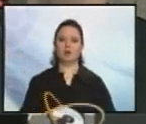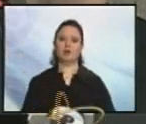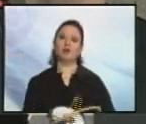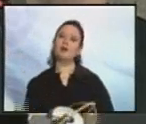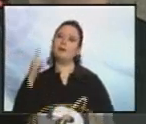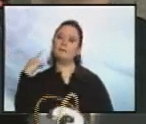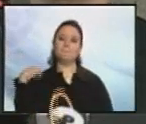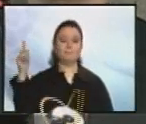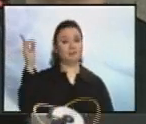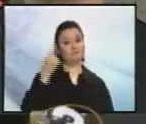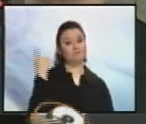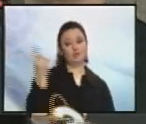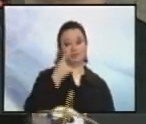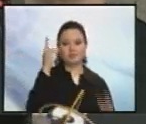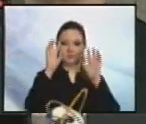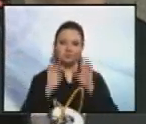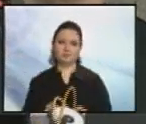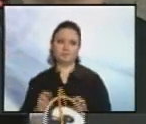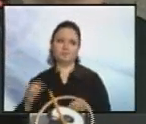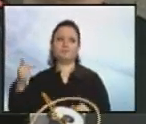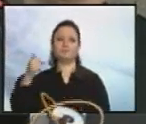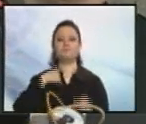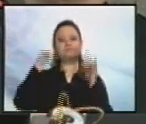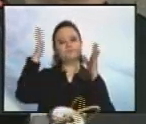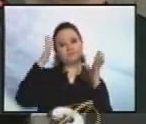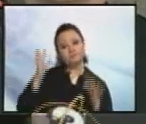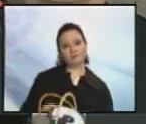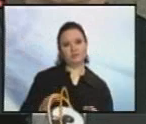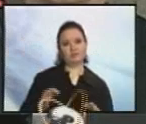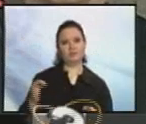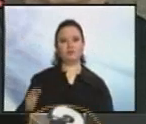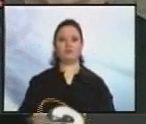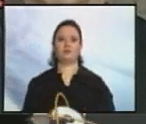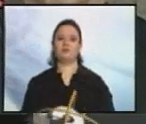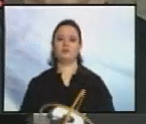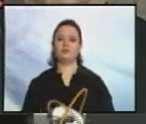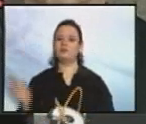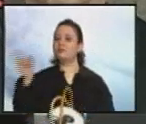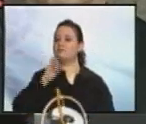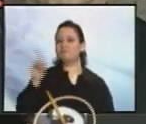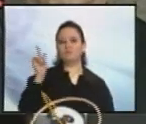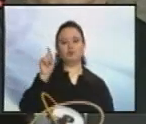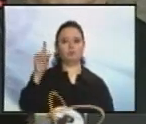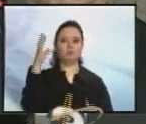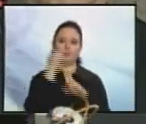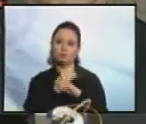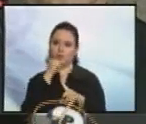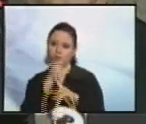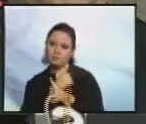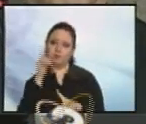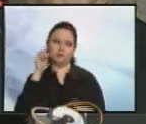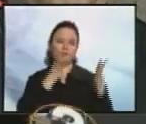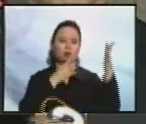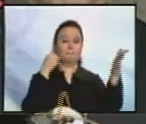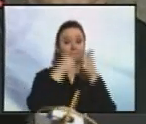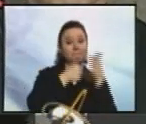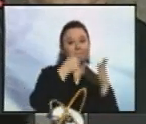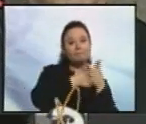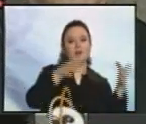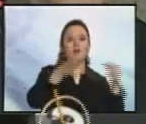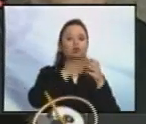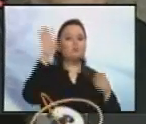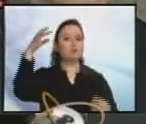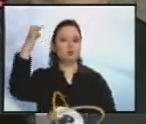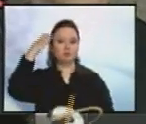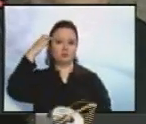todos. Mi designación no fue una contienda de partido, ni de